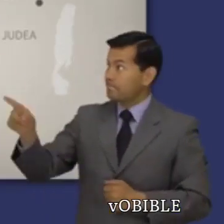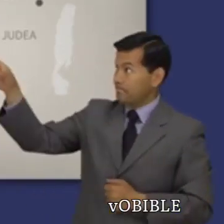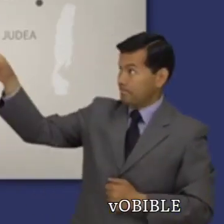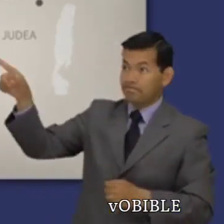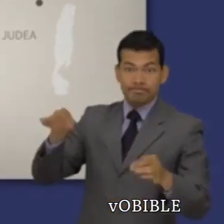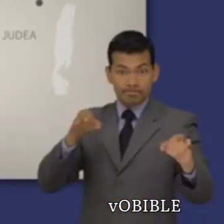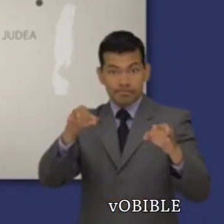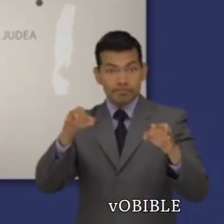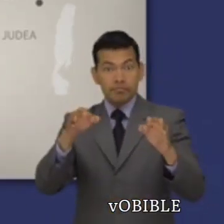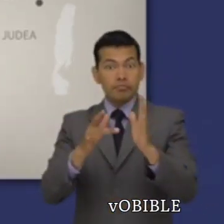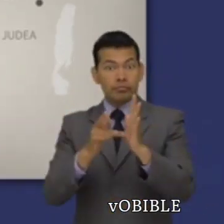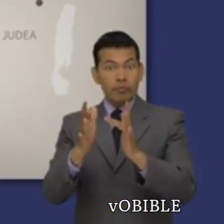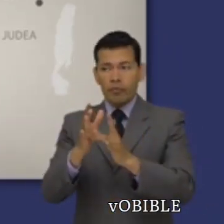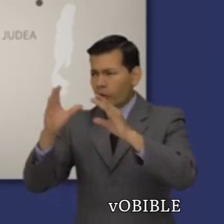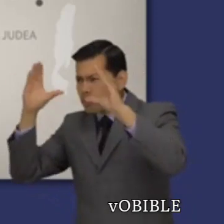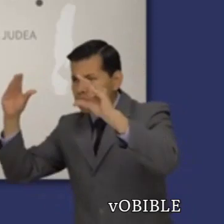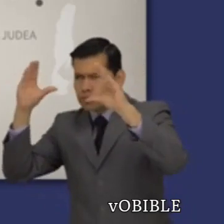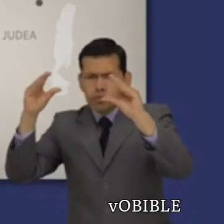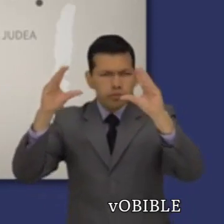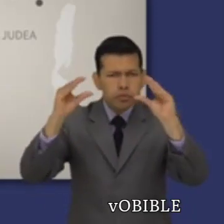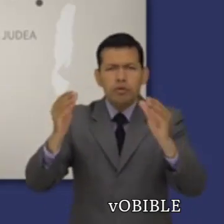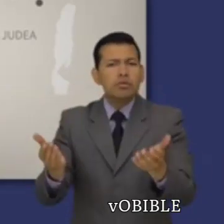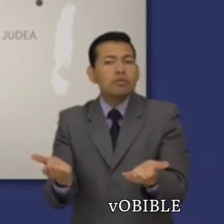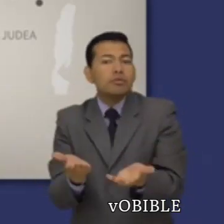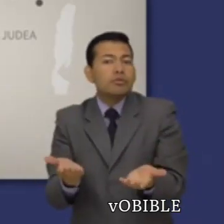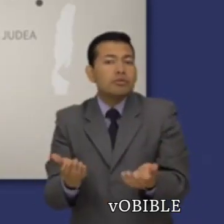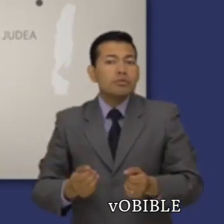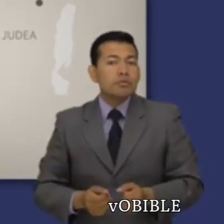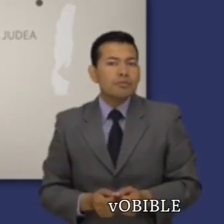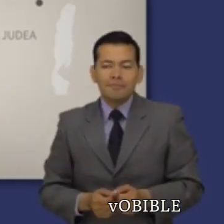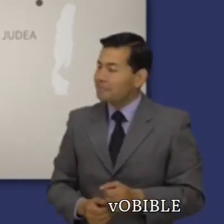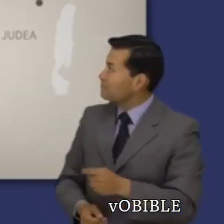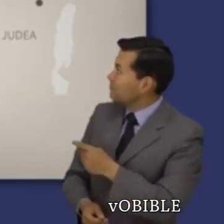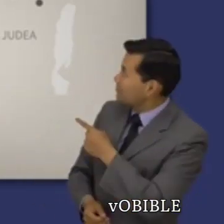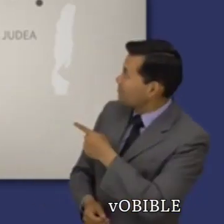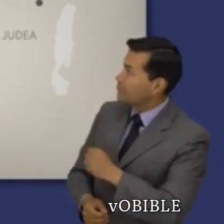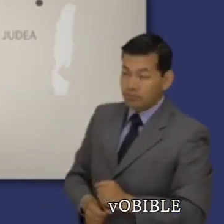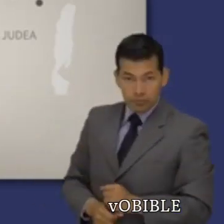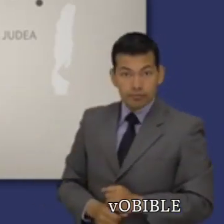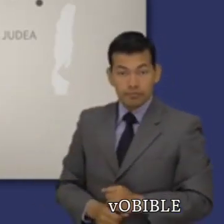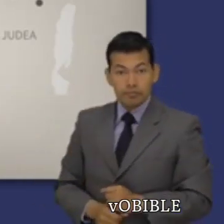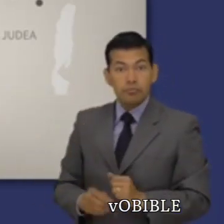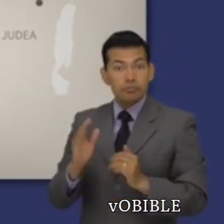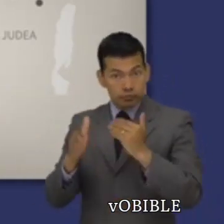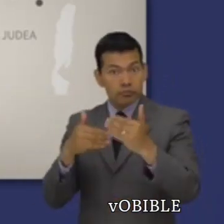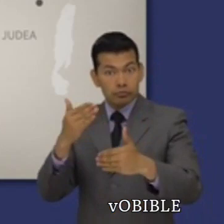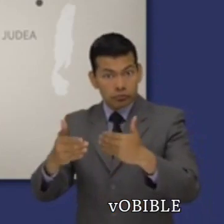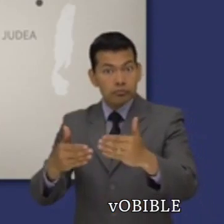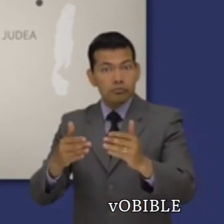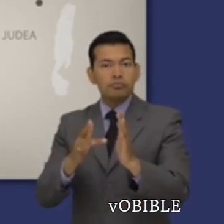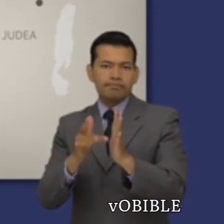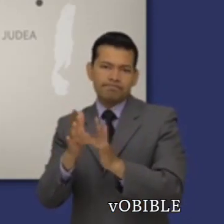Desde la mitad del capítulo 19 hasta el final del 23, se narran los últimos días del ministerio de Jesús en Jerusalén y